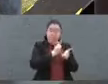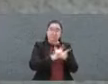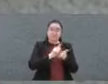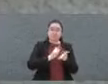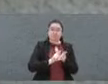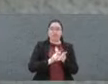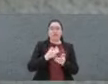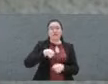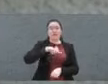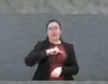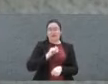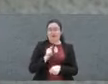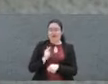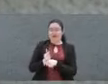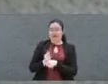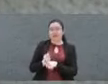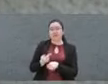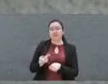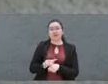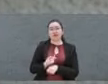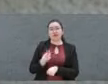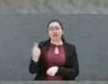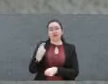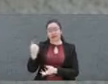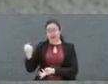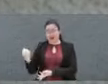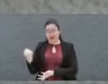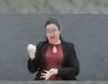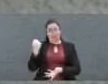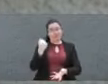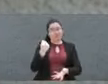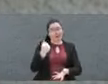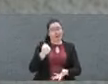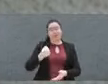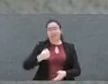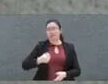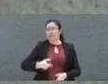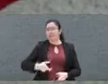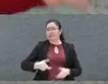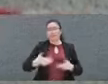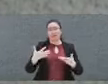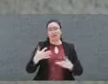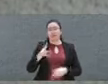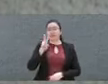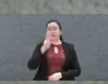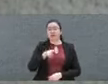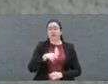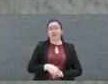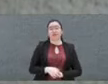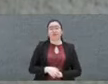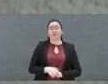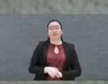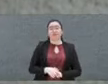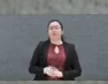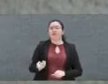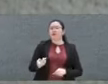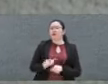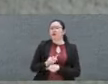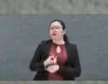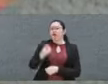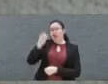que encontramos, digamos, un presupuesto de operación muy alto. Entonces, lo que hizo cuando llegó el doctor